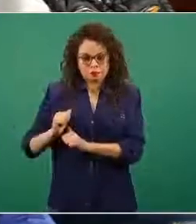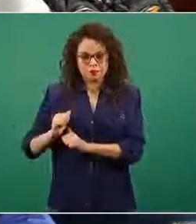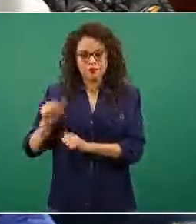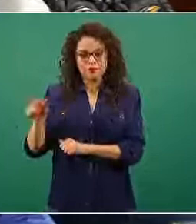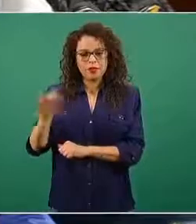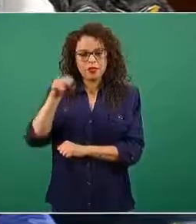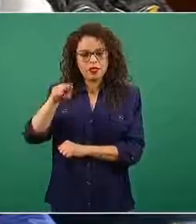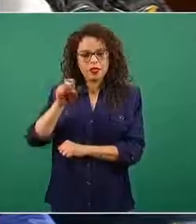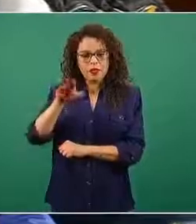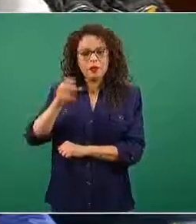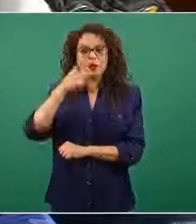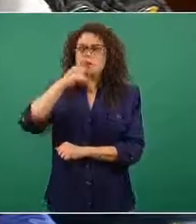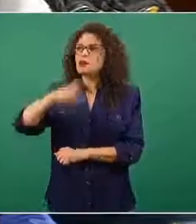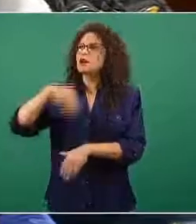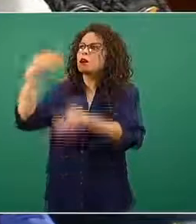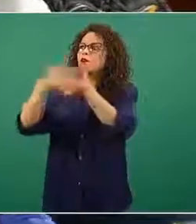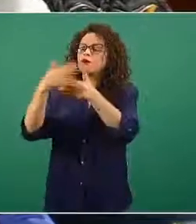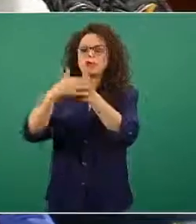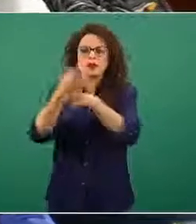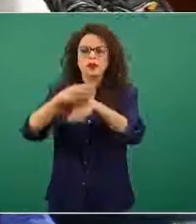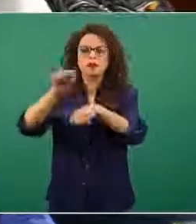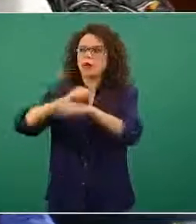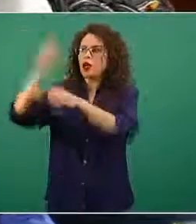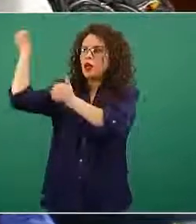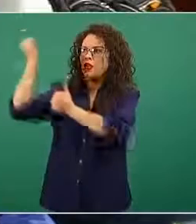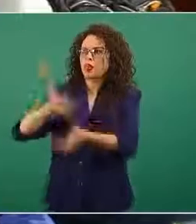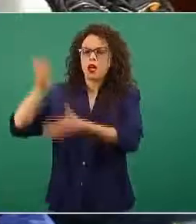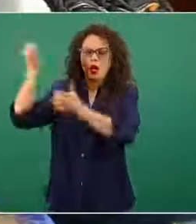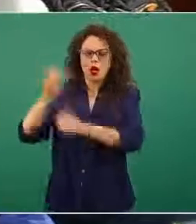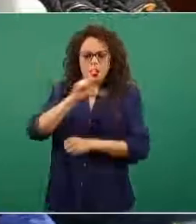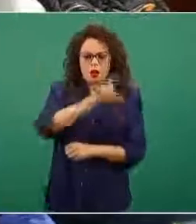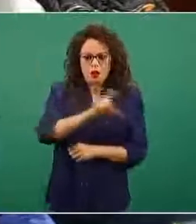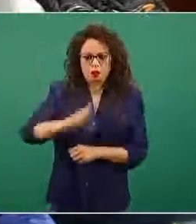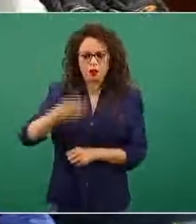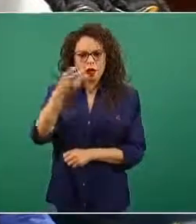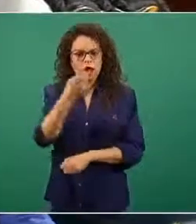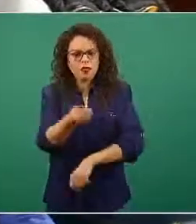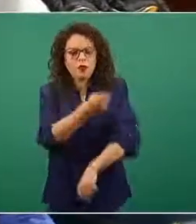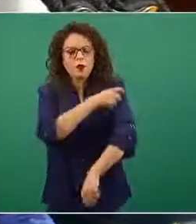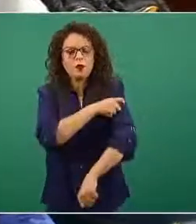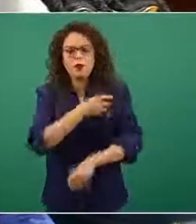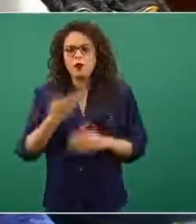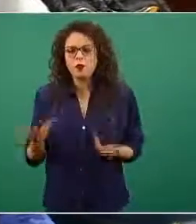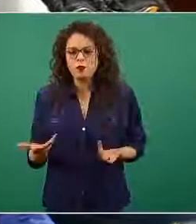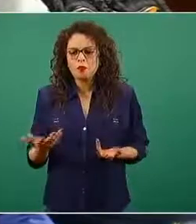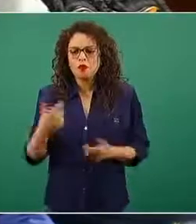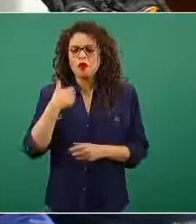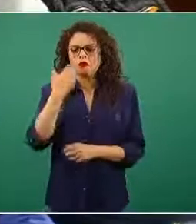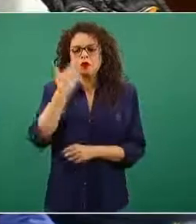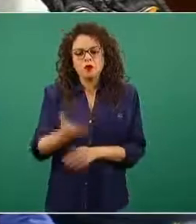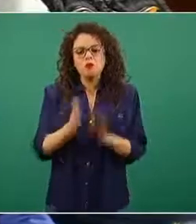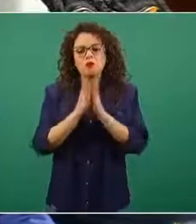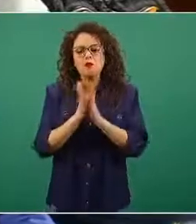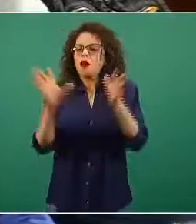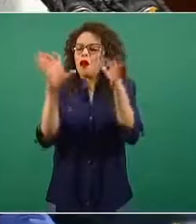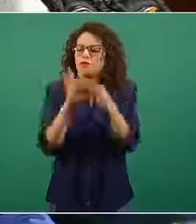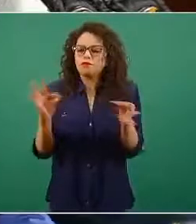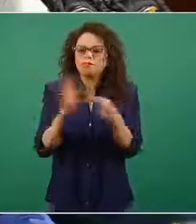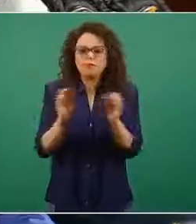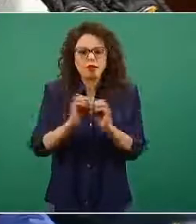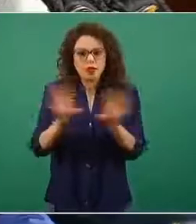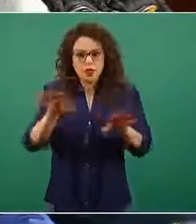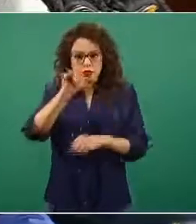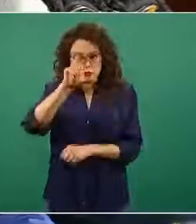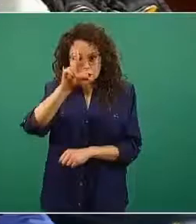van a llegar no sé cuántas dosis de vacuna Sputnik. Entonces, pues aquí sí quisiera que nos aclarara, ¿ya está aprobada, no